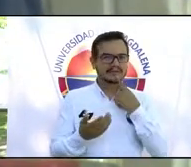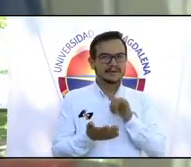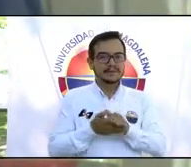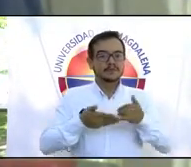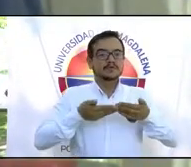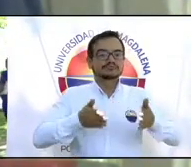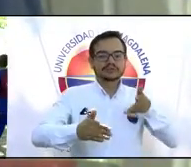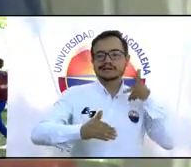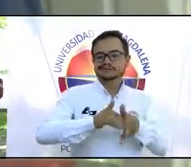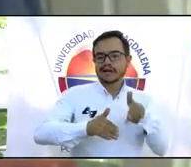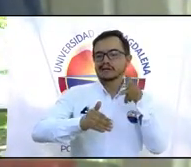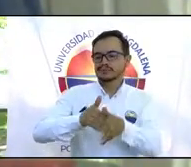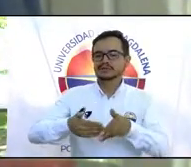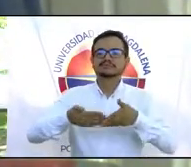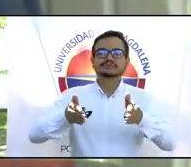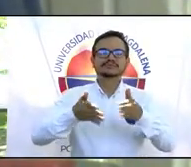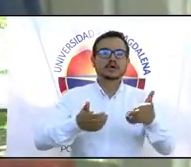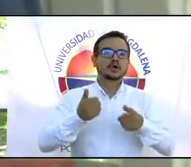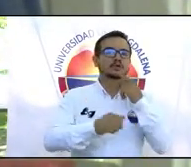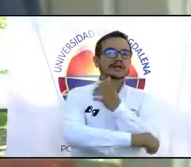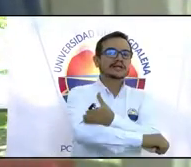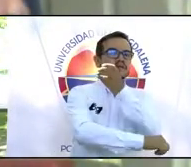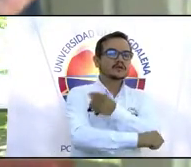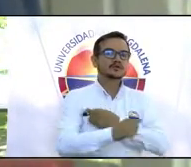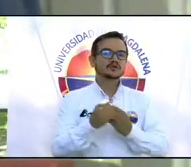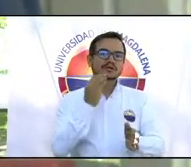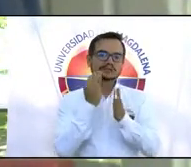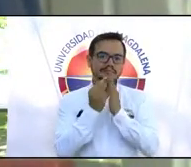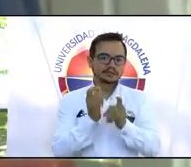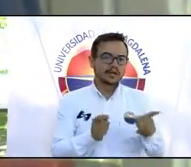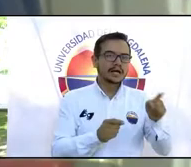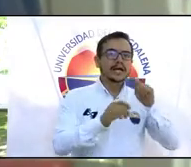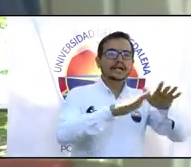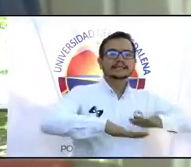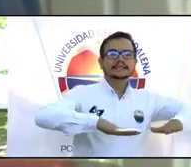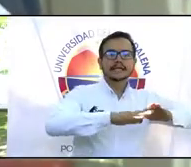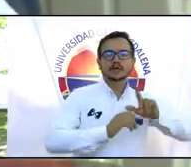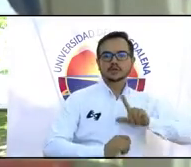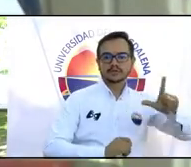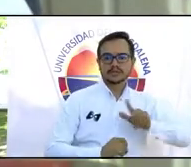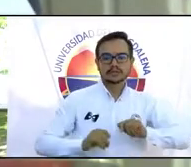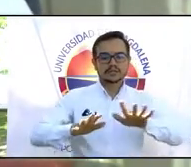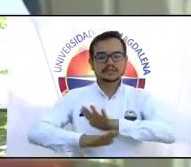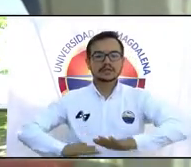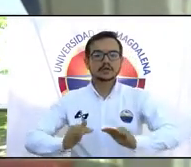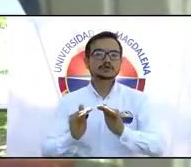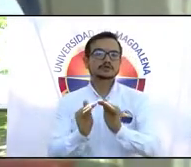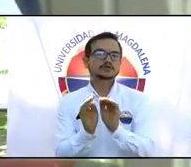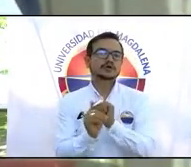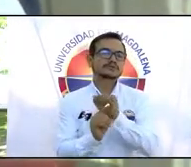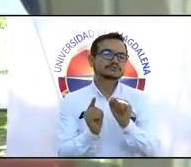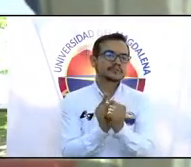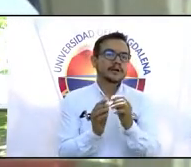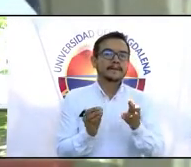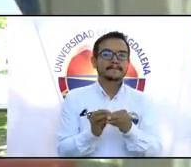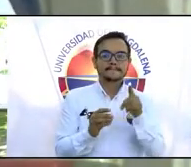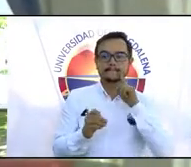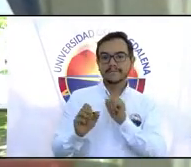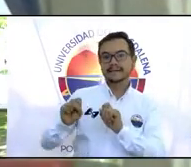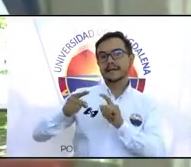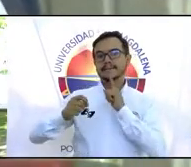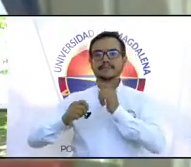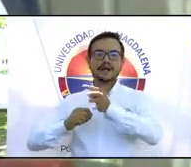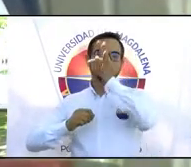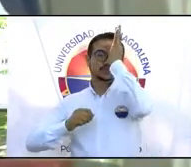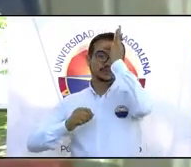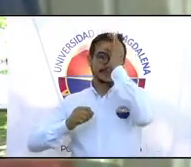varias infraestructuras del edificio de bienestar, el centro de liderazgo, el centro de atención y cuidado infantil, y la primera fase del piso del hospital. En la segunda fase